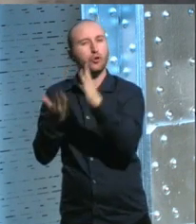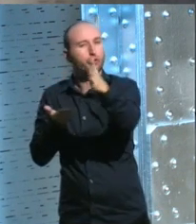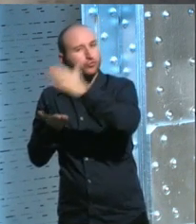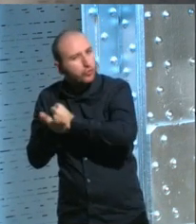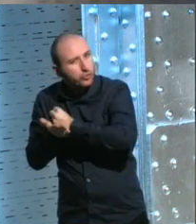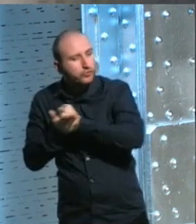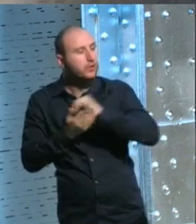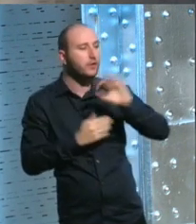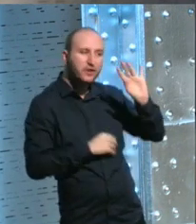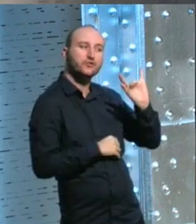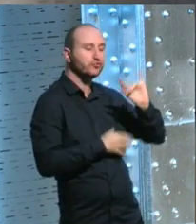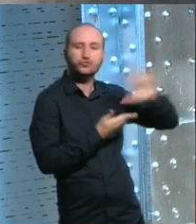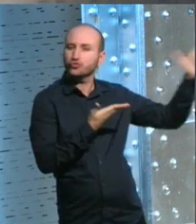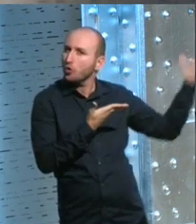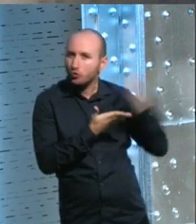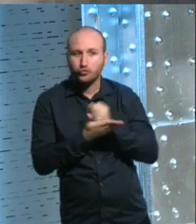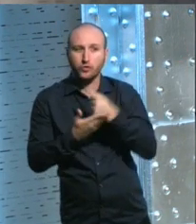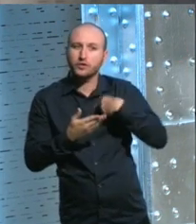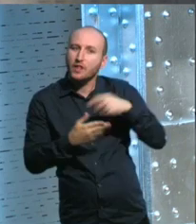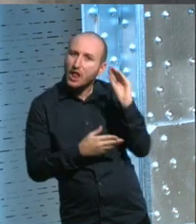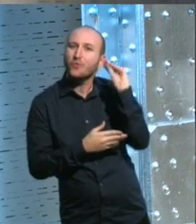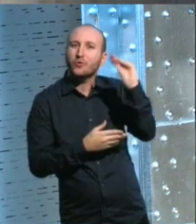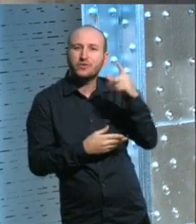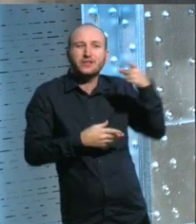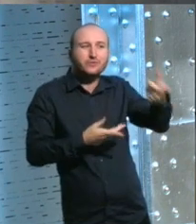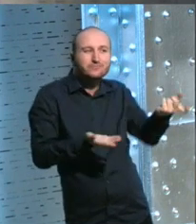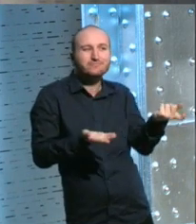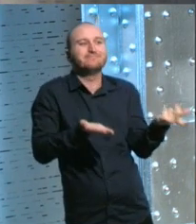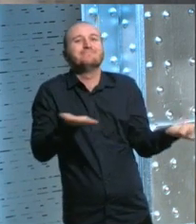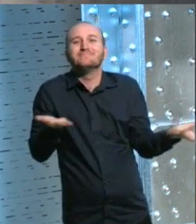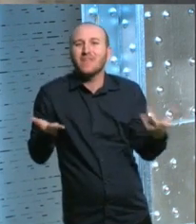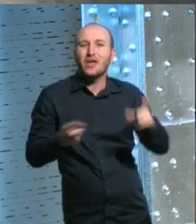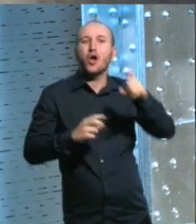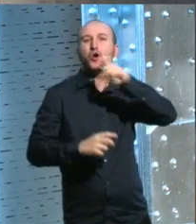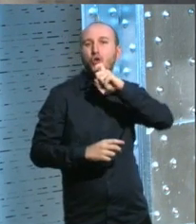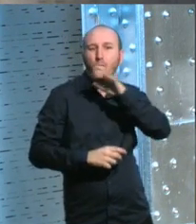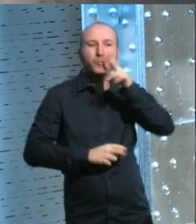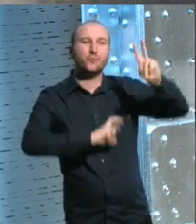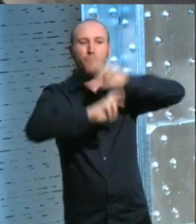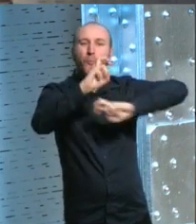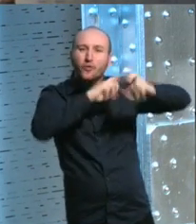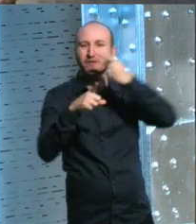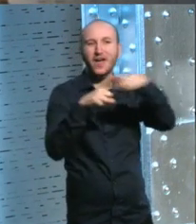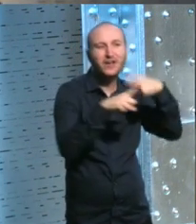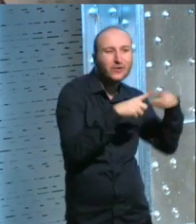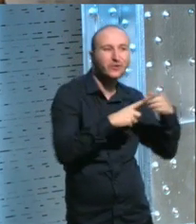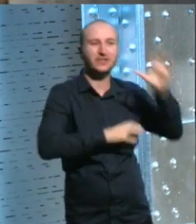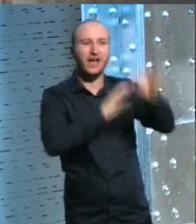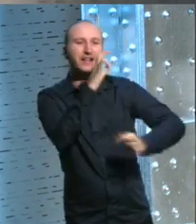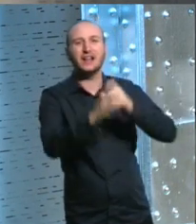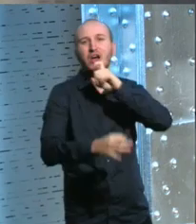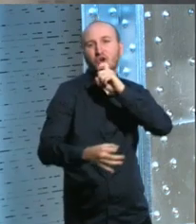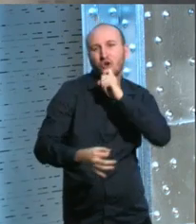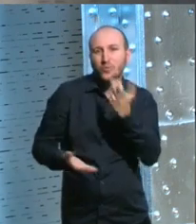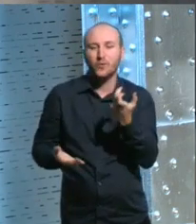productos? Todo tipo de productos. Y cuando le pregunté, ¿y cómo haces la búsqueda del producto y la ¿Lo entrega, almacena, y etcétera?